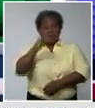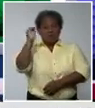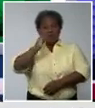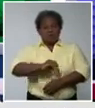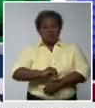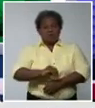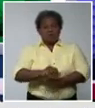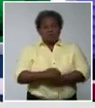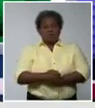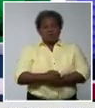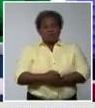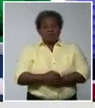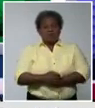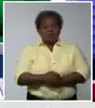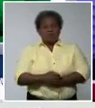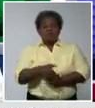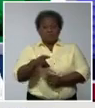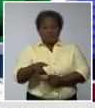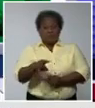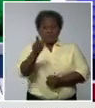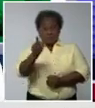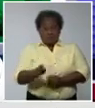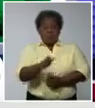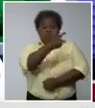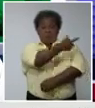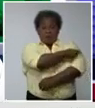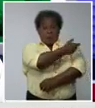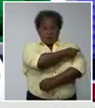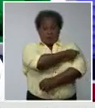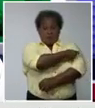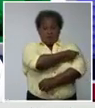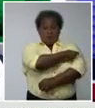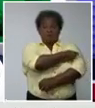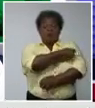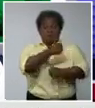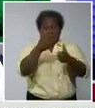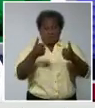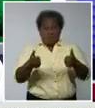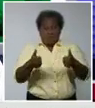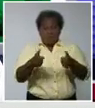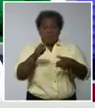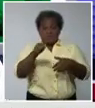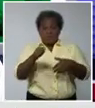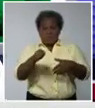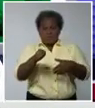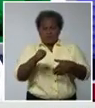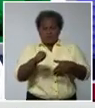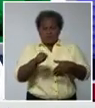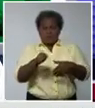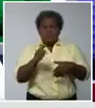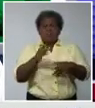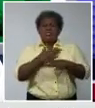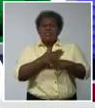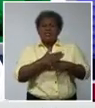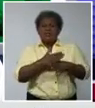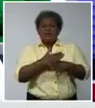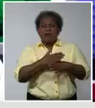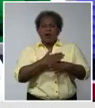Porque el hecho de que se vacune no quiere decir que haya que quitar las medidas de